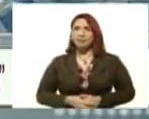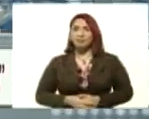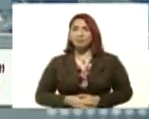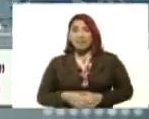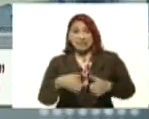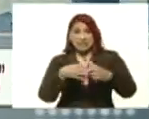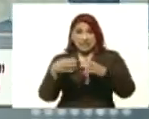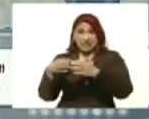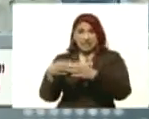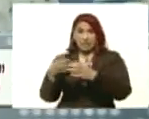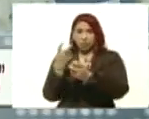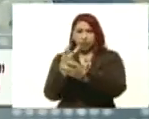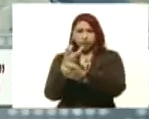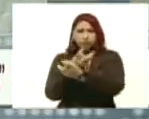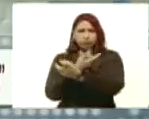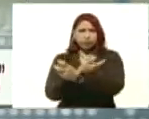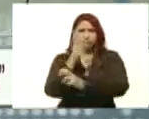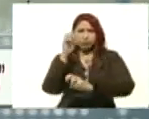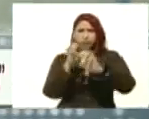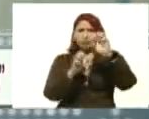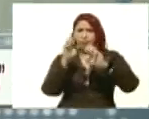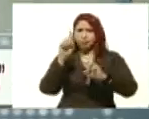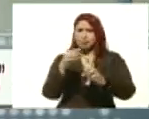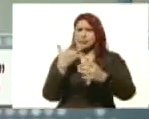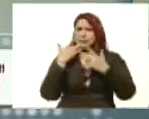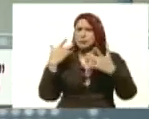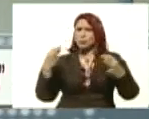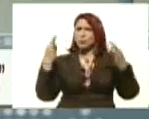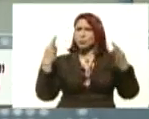Equipo de rayos X de punta.